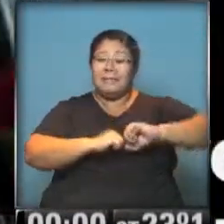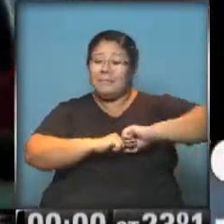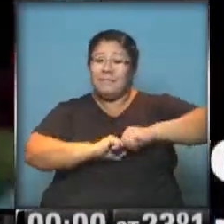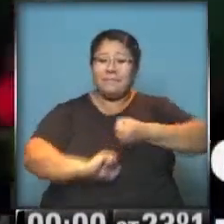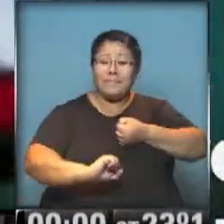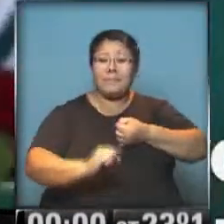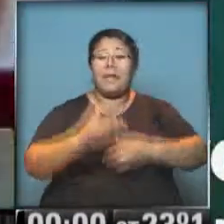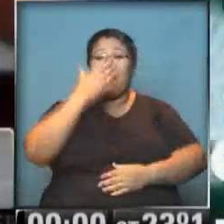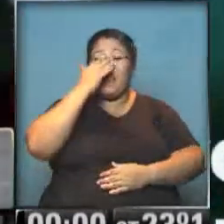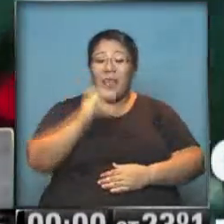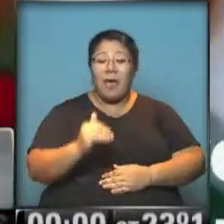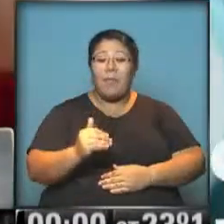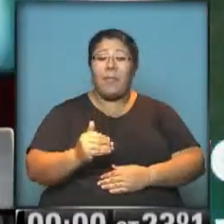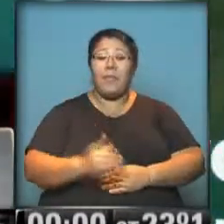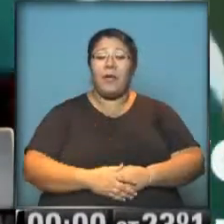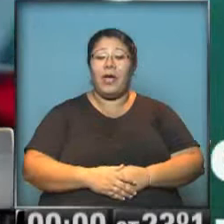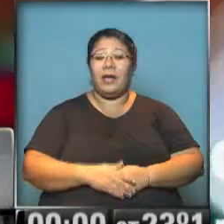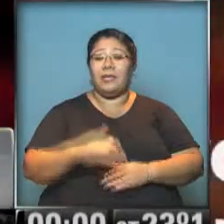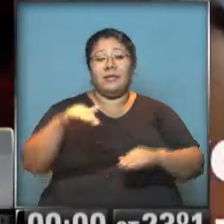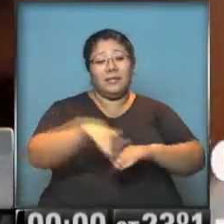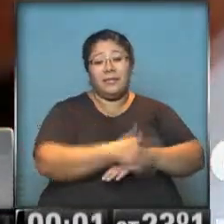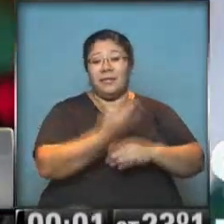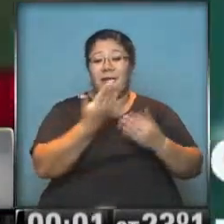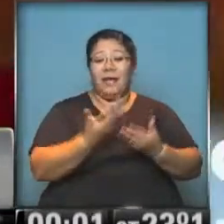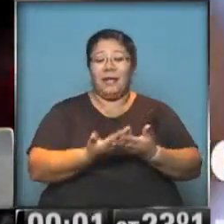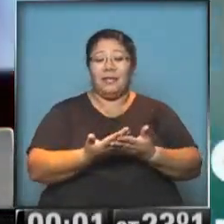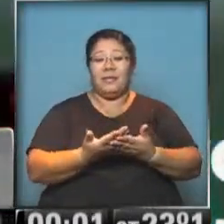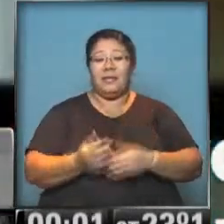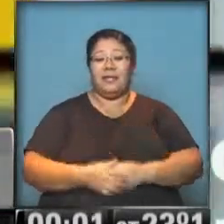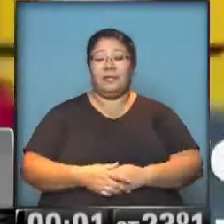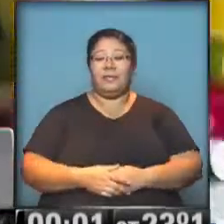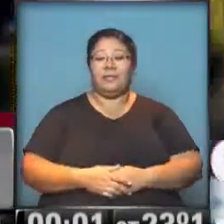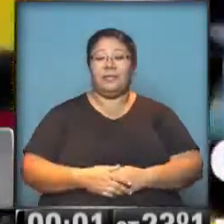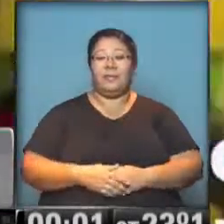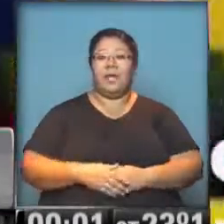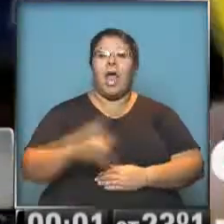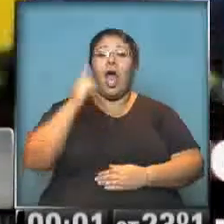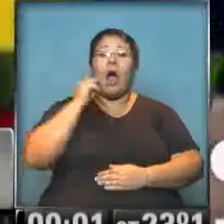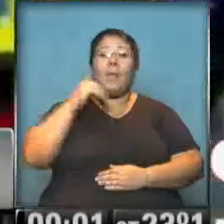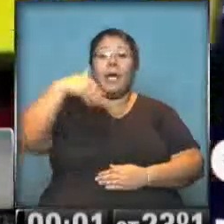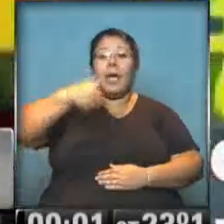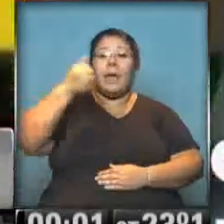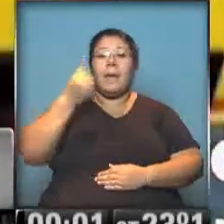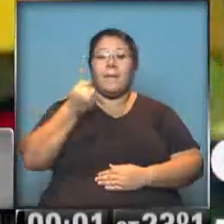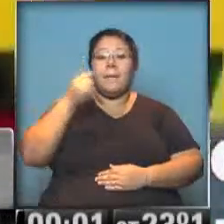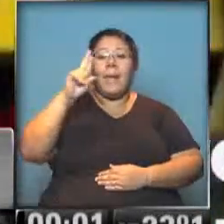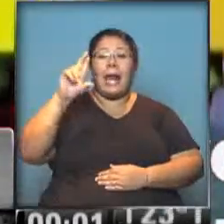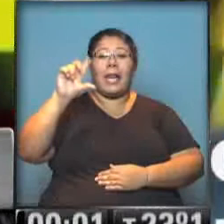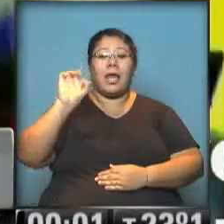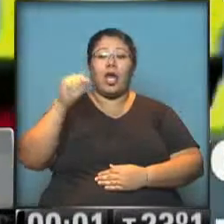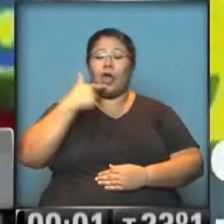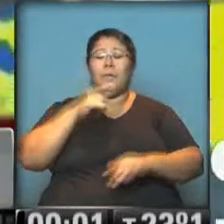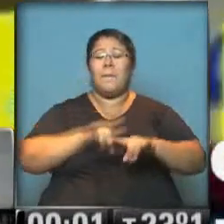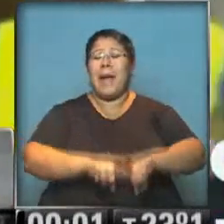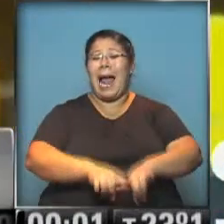Y el que lo sufrió fue Marco Medel, del Wanderers, ante Universidad de Concepción. Muy mala suerte para este